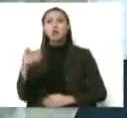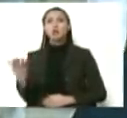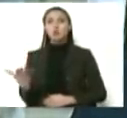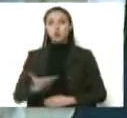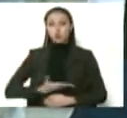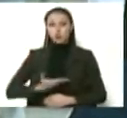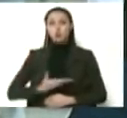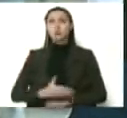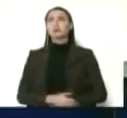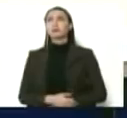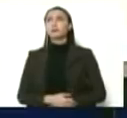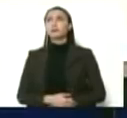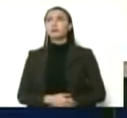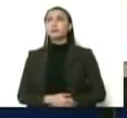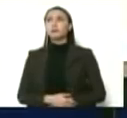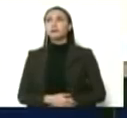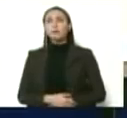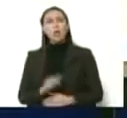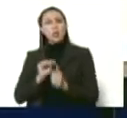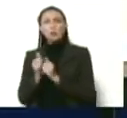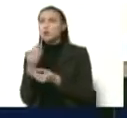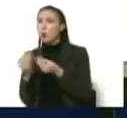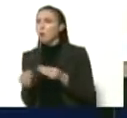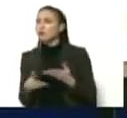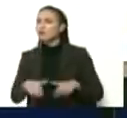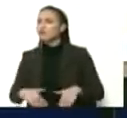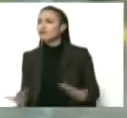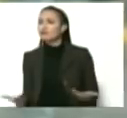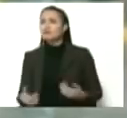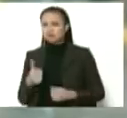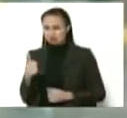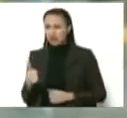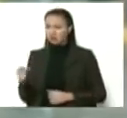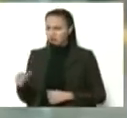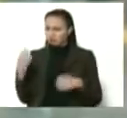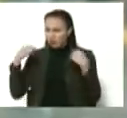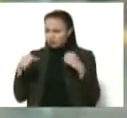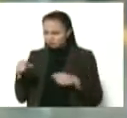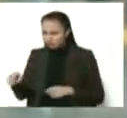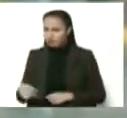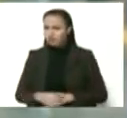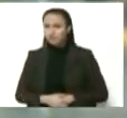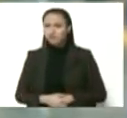Terán. ¿Cómo está el deporte? Fino. ¿Sigue practicando deporte?